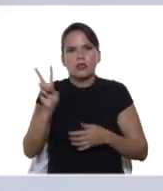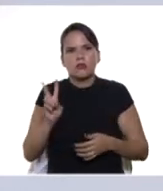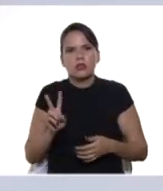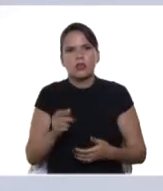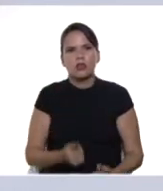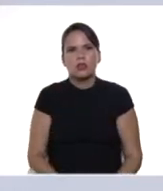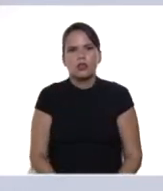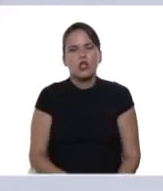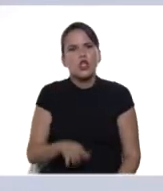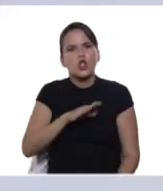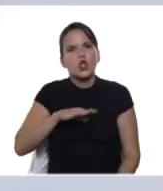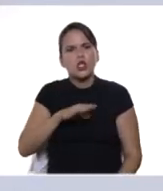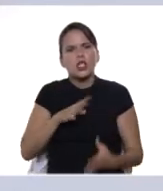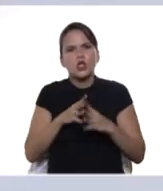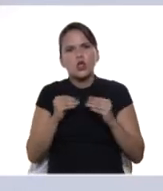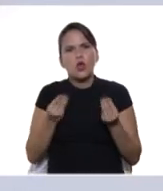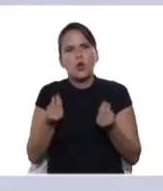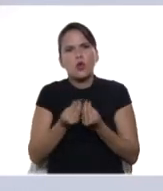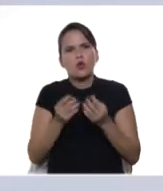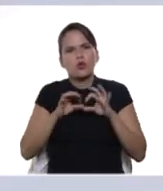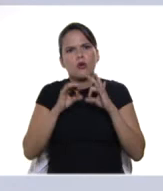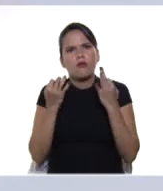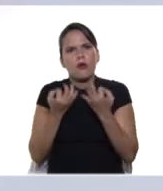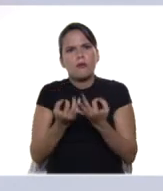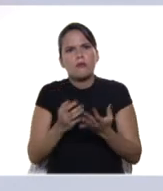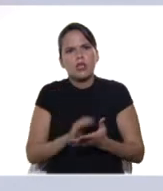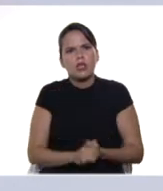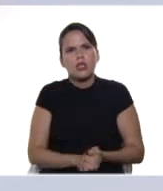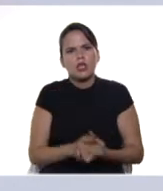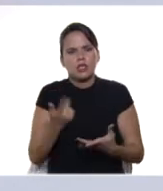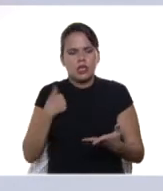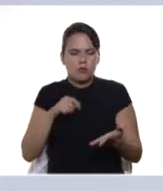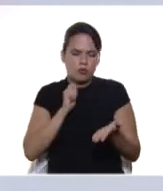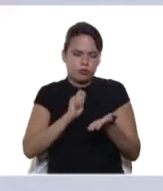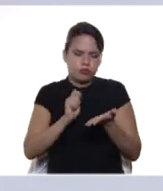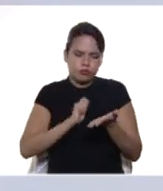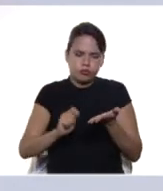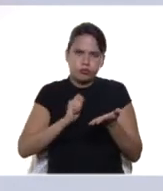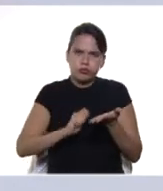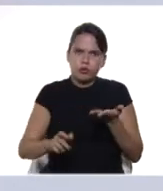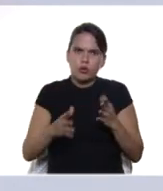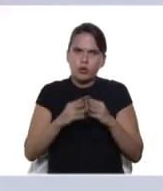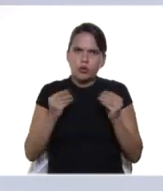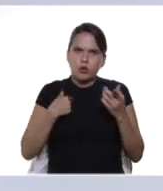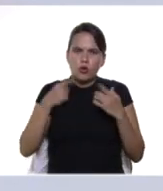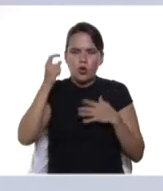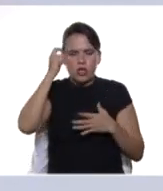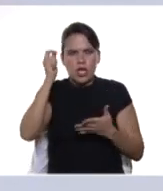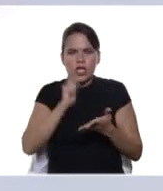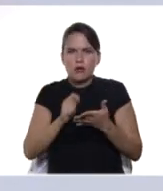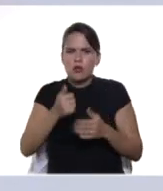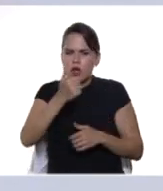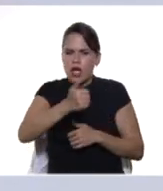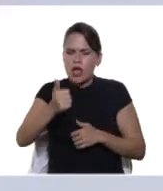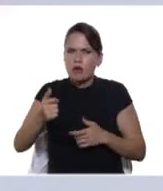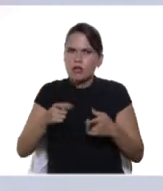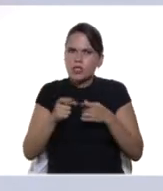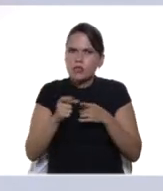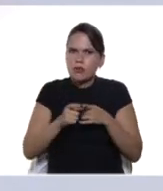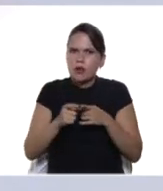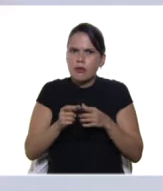venezolana, donde todos juntos en familia llevamos un cuaderno diario anotando cada una de estas palabras para